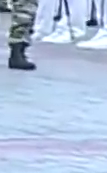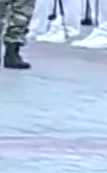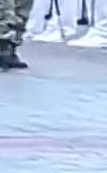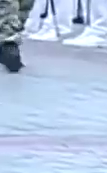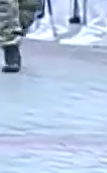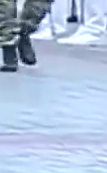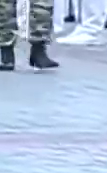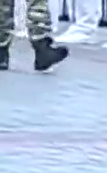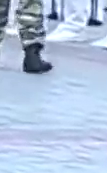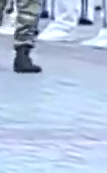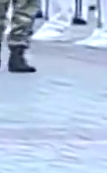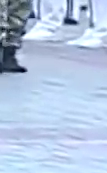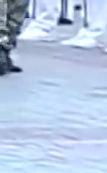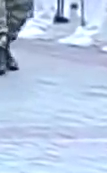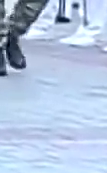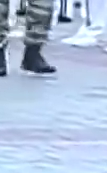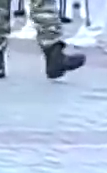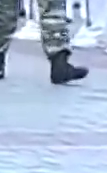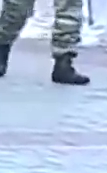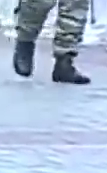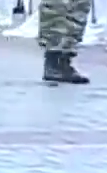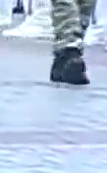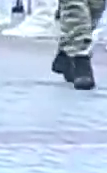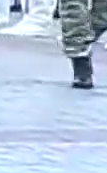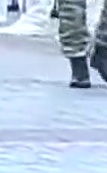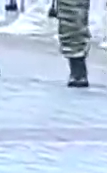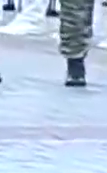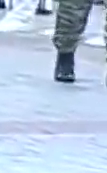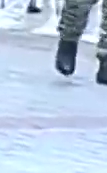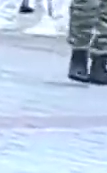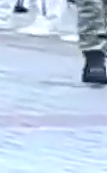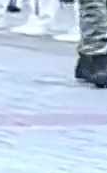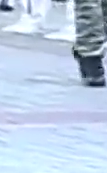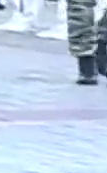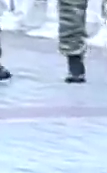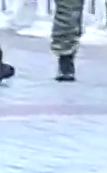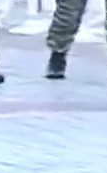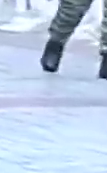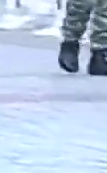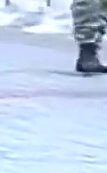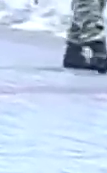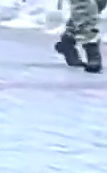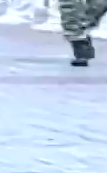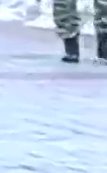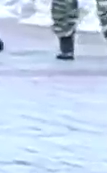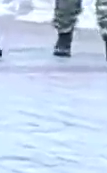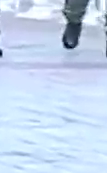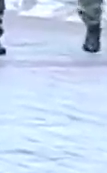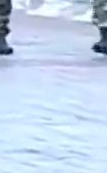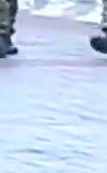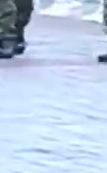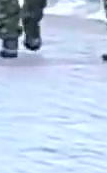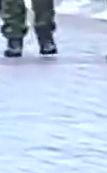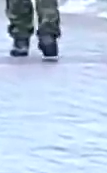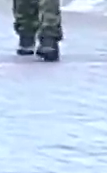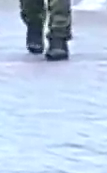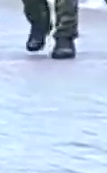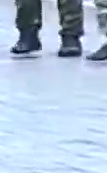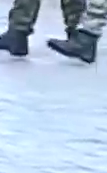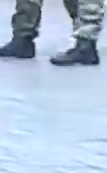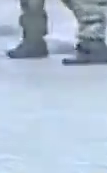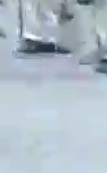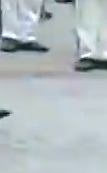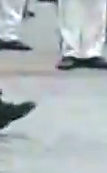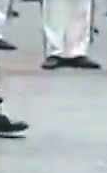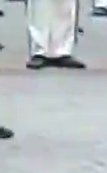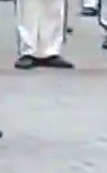pueblo en la construcción del socialismo bolivariano del siglo XXI, único camino para hacer realidad los sueños más sublimes de nuestra patria